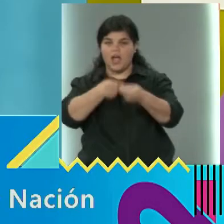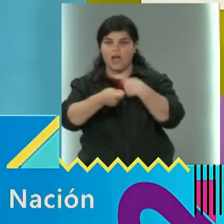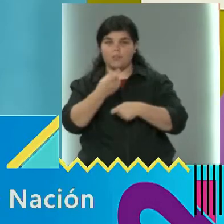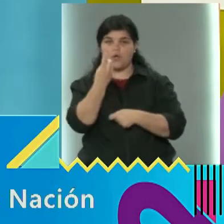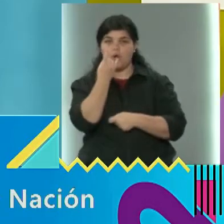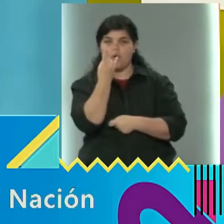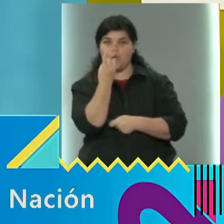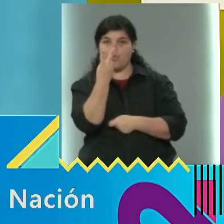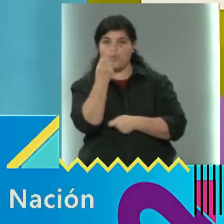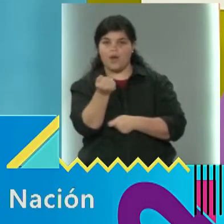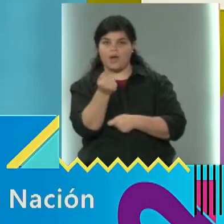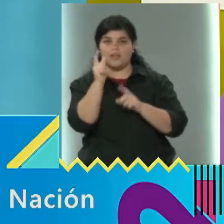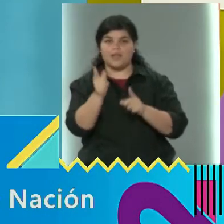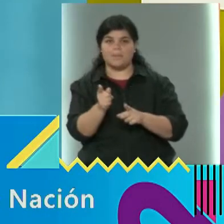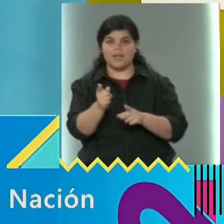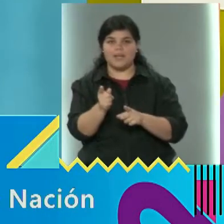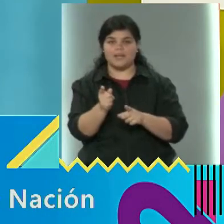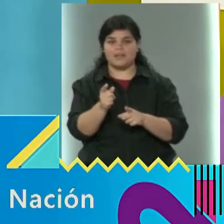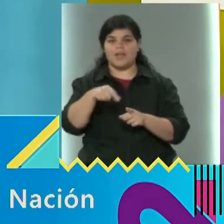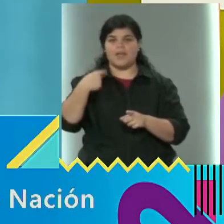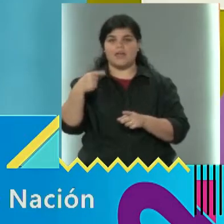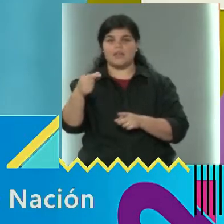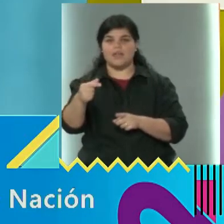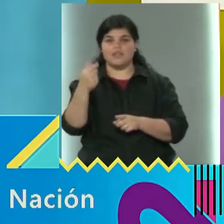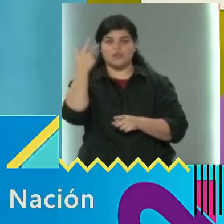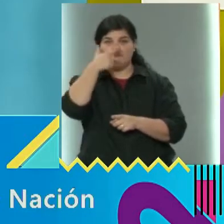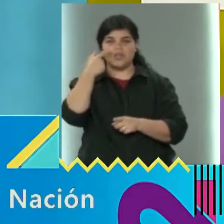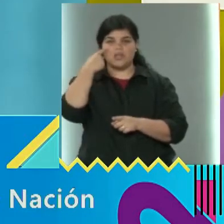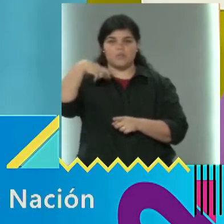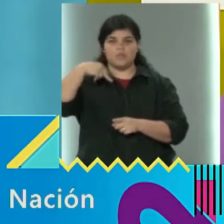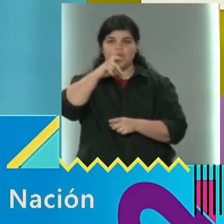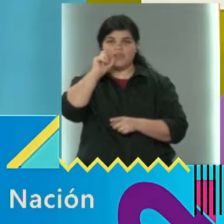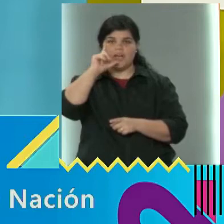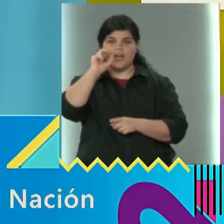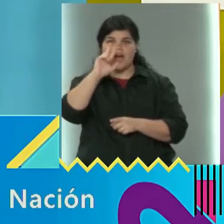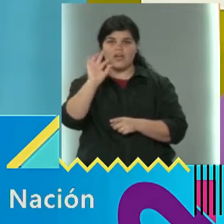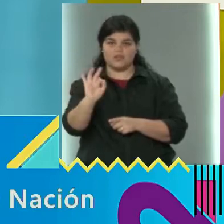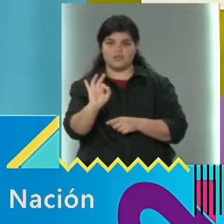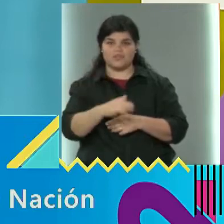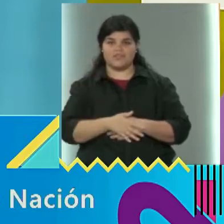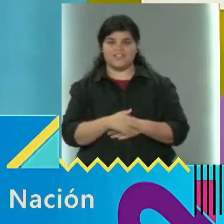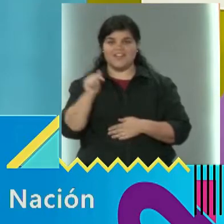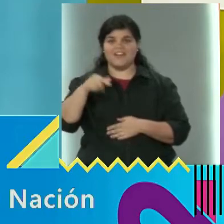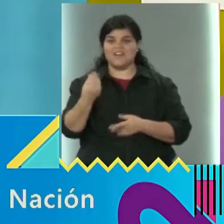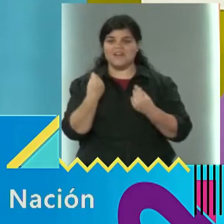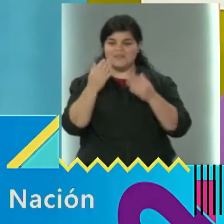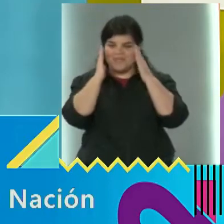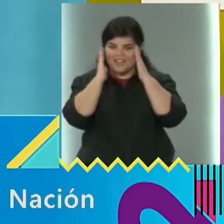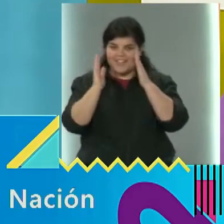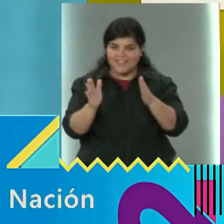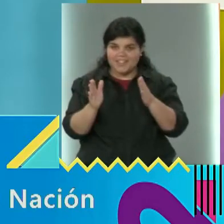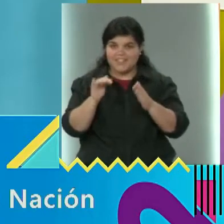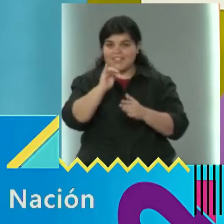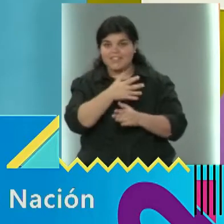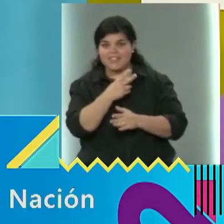UVA y los créditos hipotecarios. ¿Cómo se explica esto cuando uno le intenta poner un poco de alerta? ¿Hay que poner alerta o